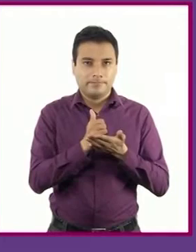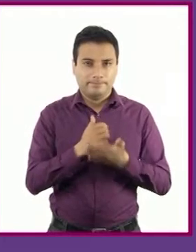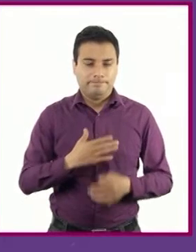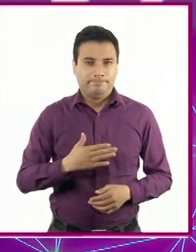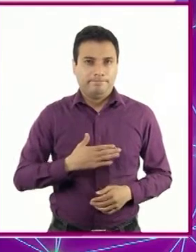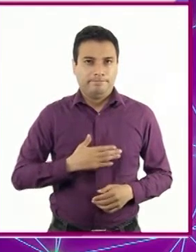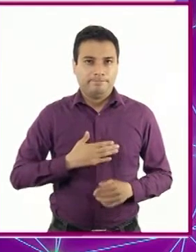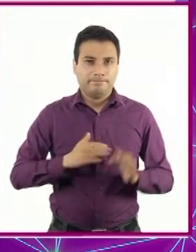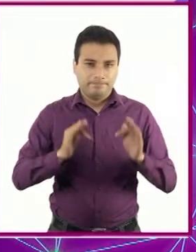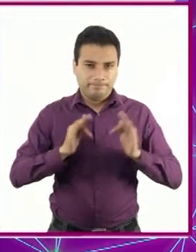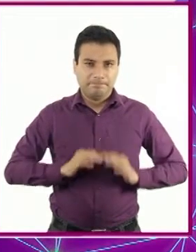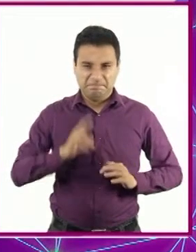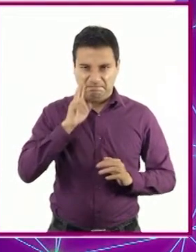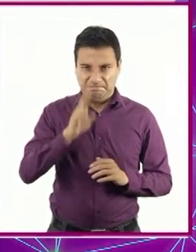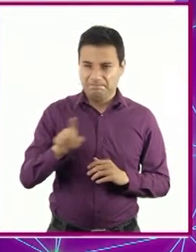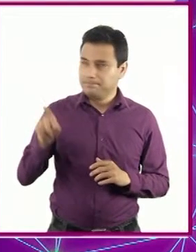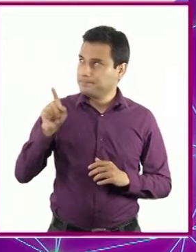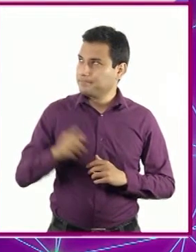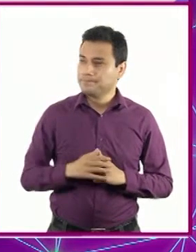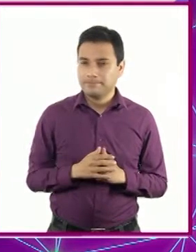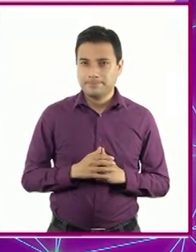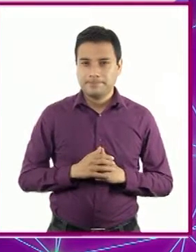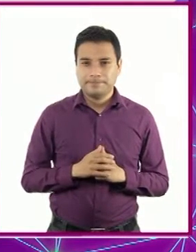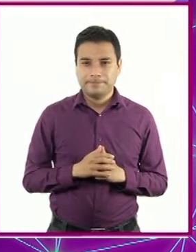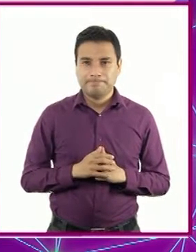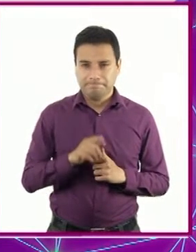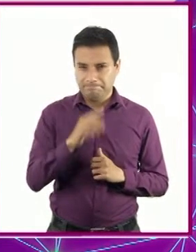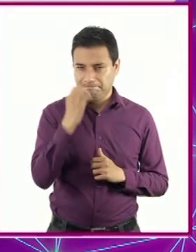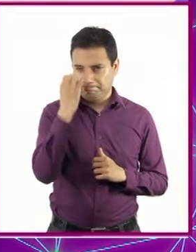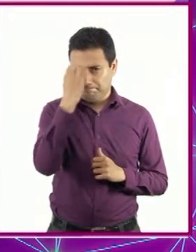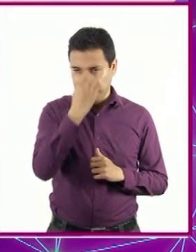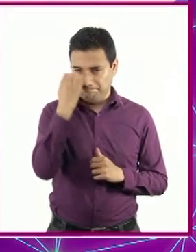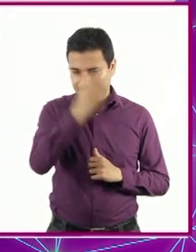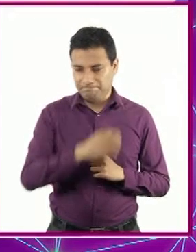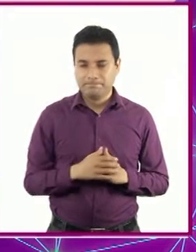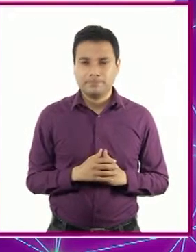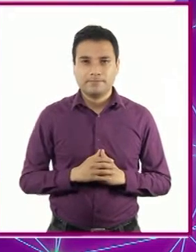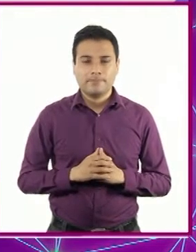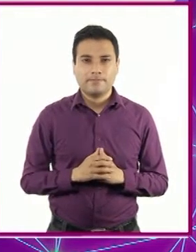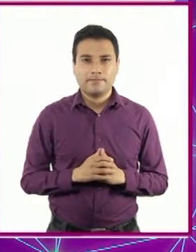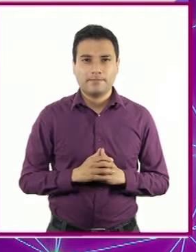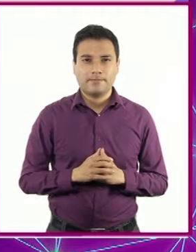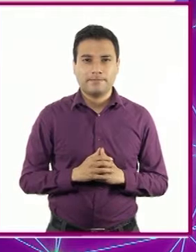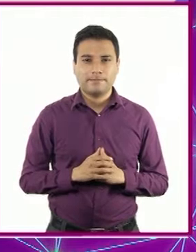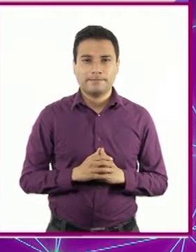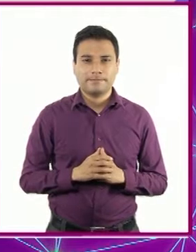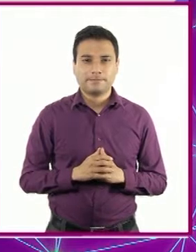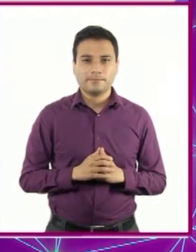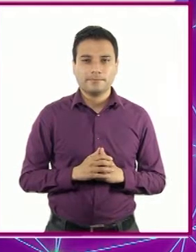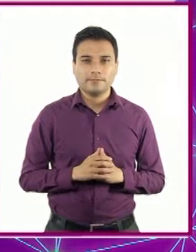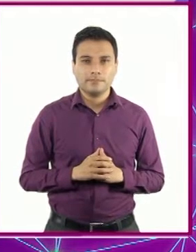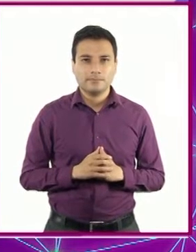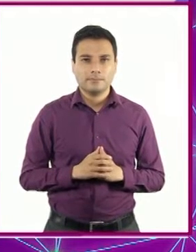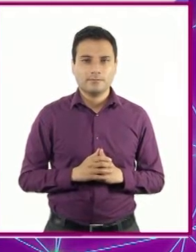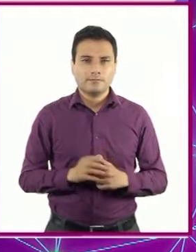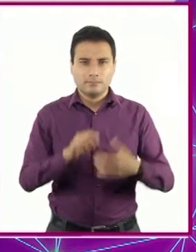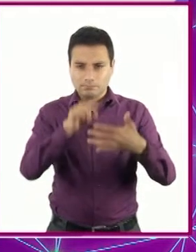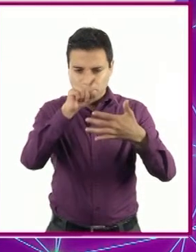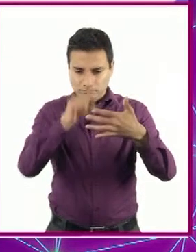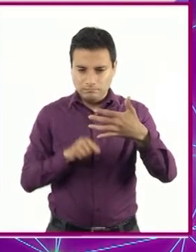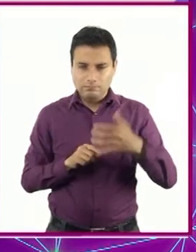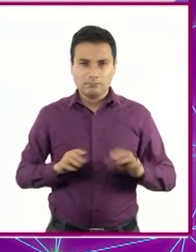estomacal. Observen la tabla que se muestra en pantalla y analicen los datos. ¿Qué propiedades comparten estos